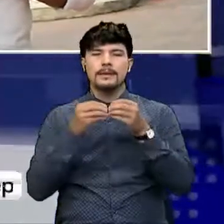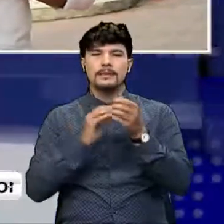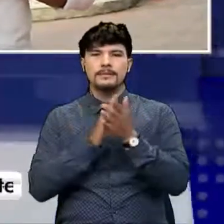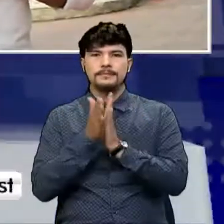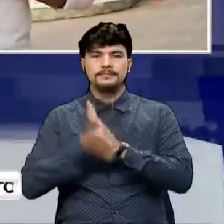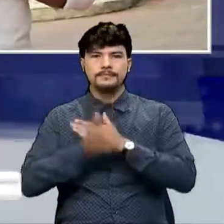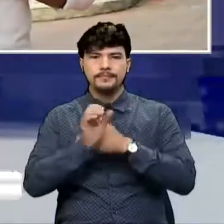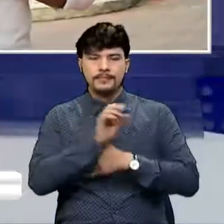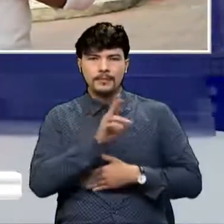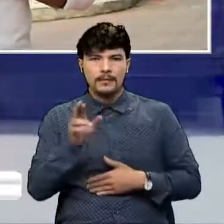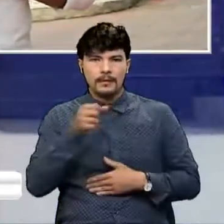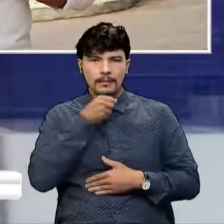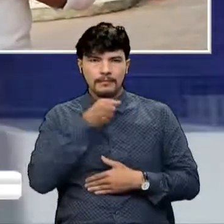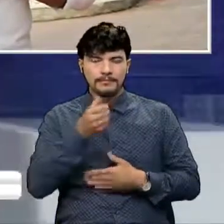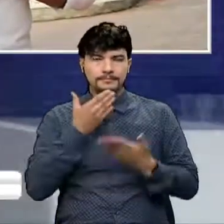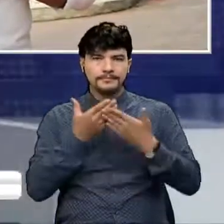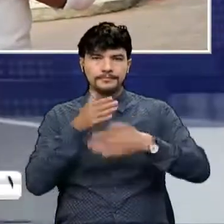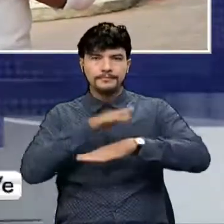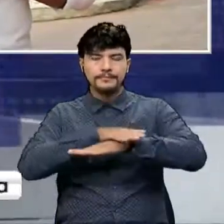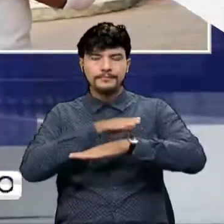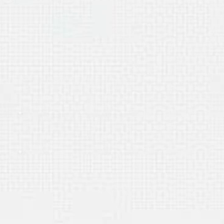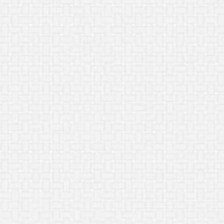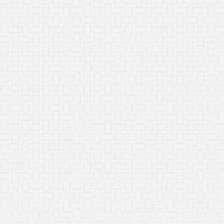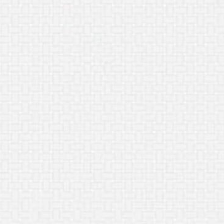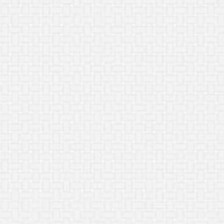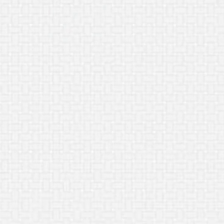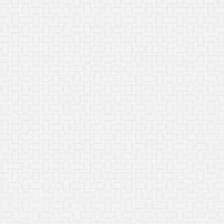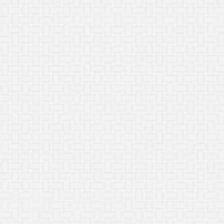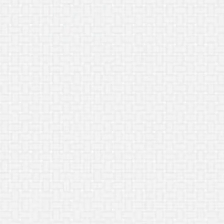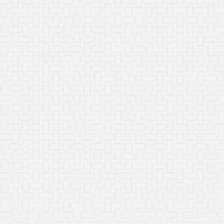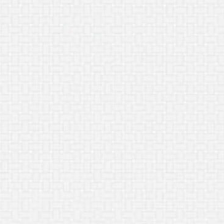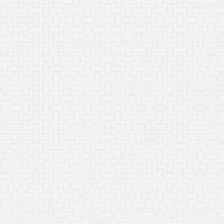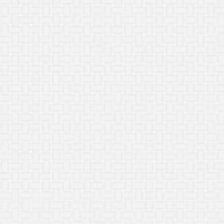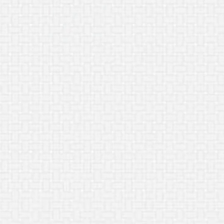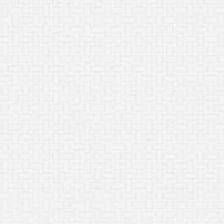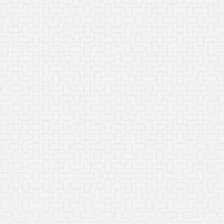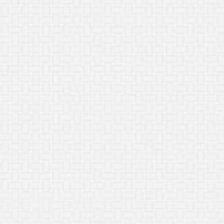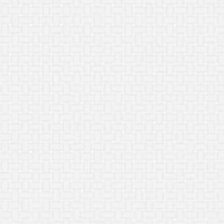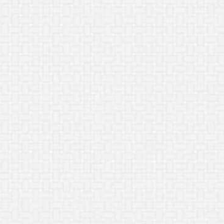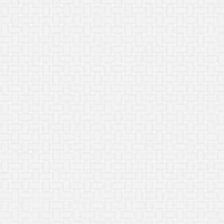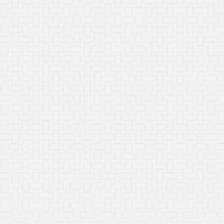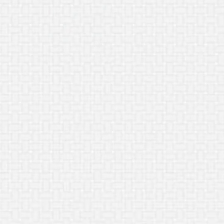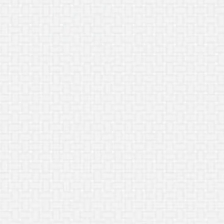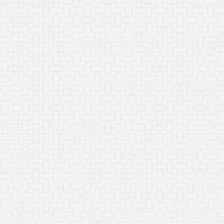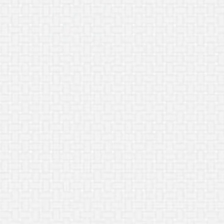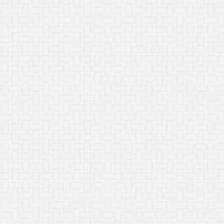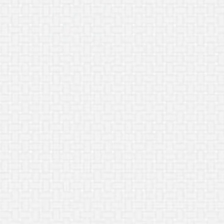Daza informó Heider Logato Cuadros para Oriente Noticias. Canaltro.com